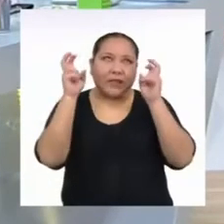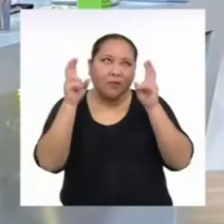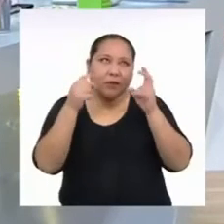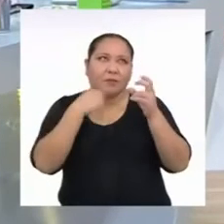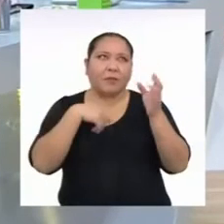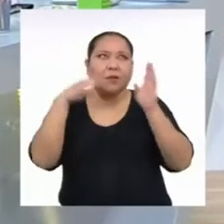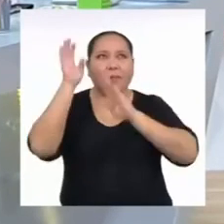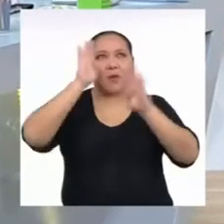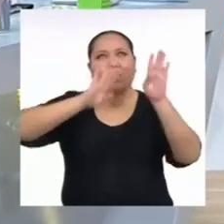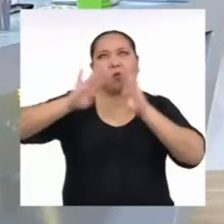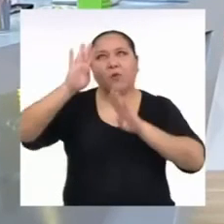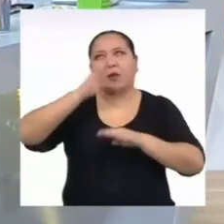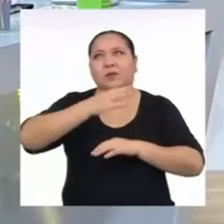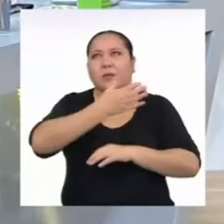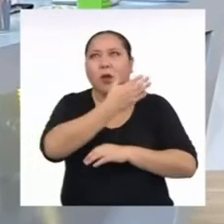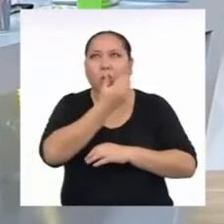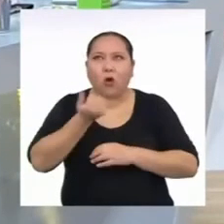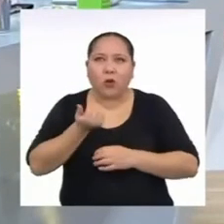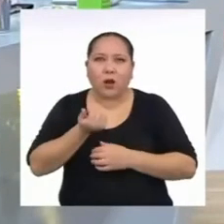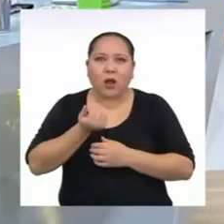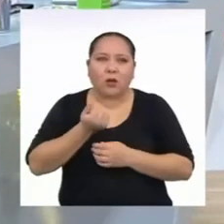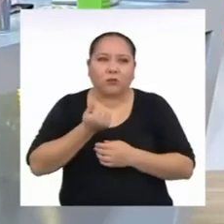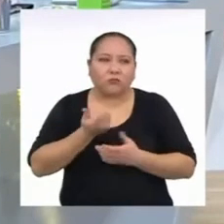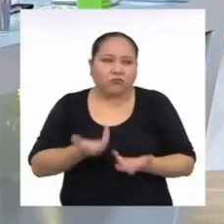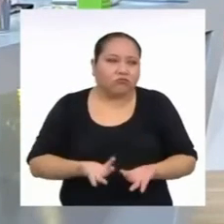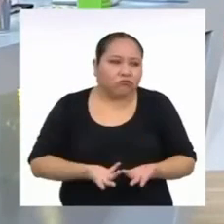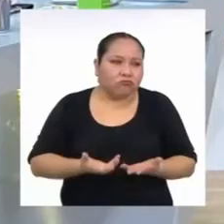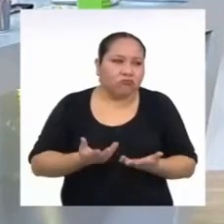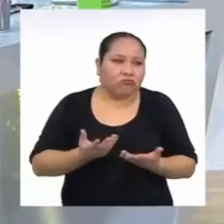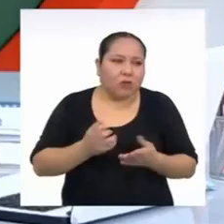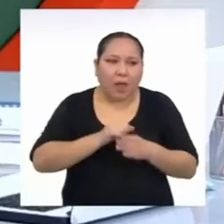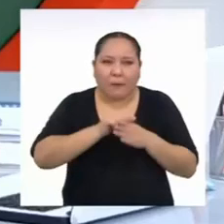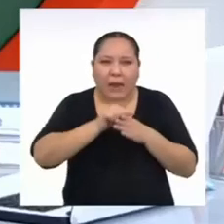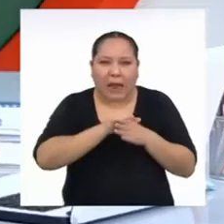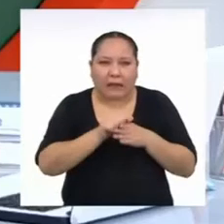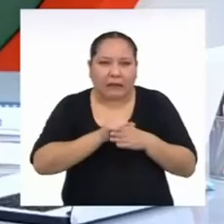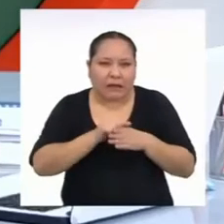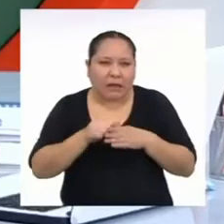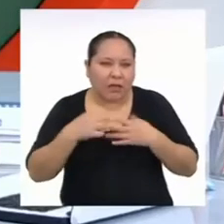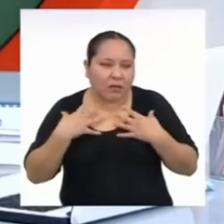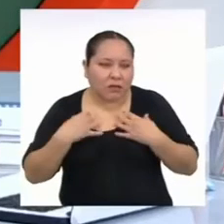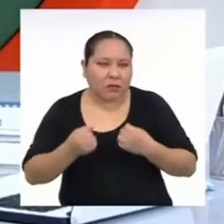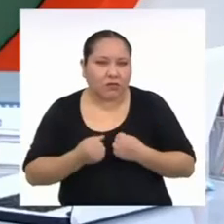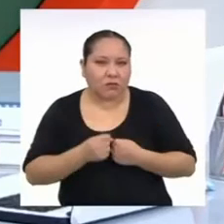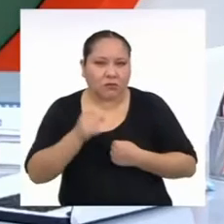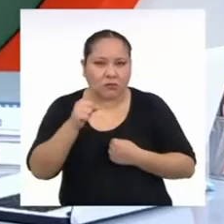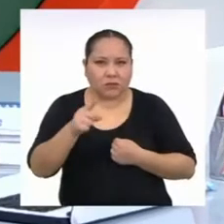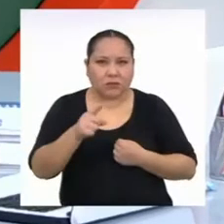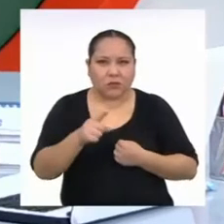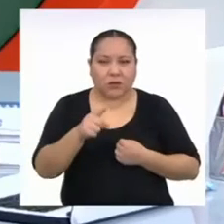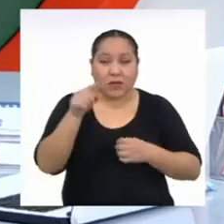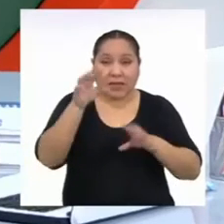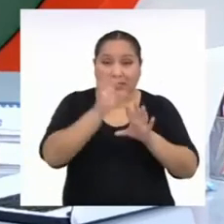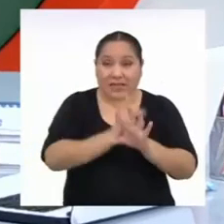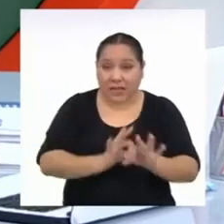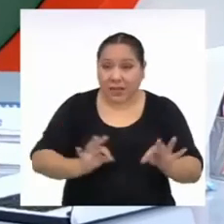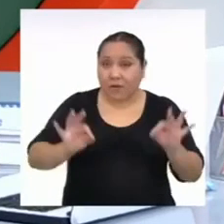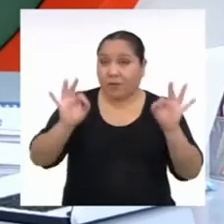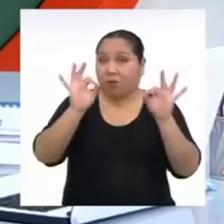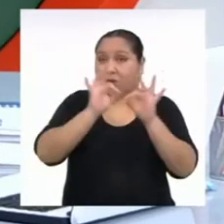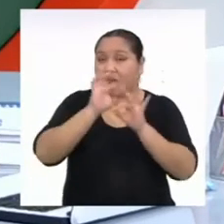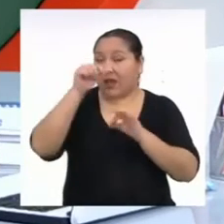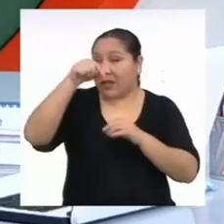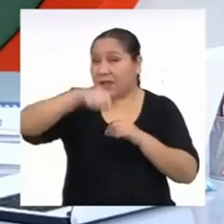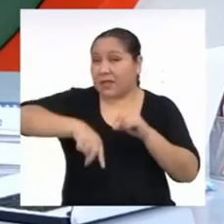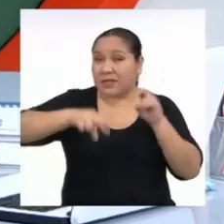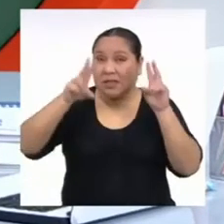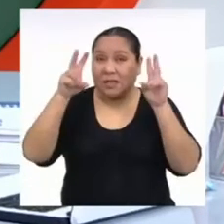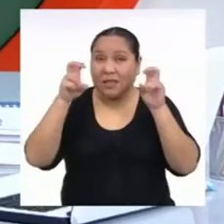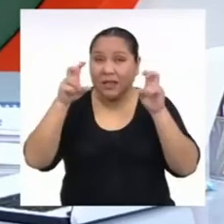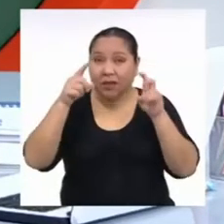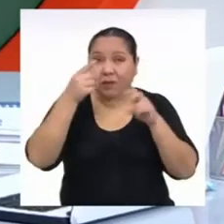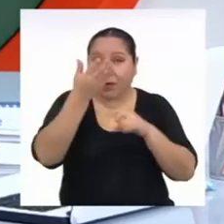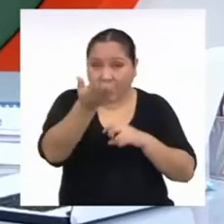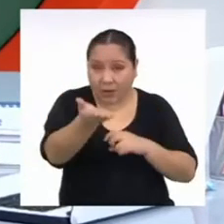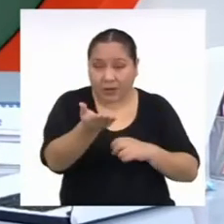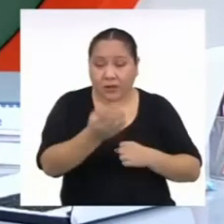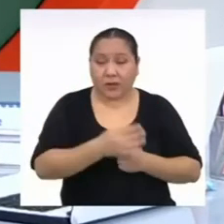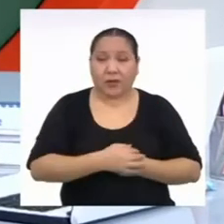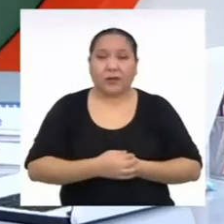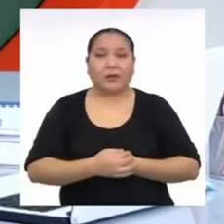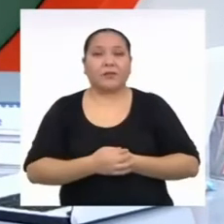mejorar los hábitos de salud, debo empezar preguntando. ¿Qué tan importante es este tema para los